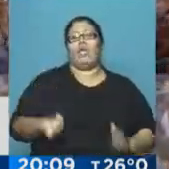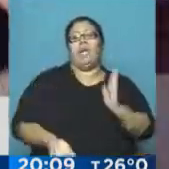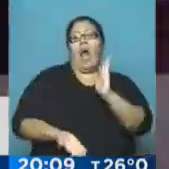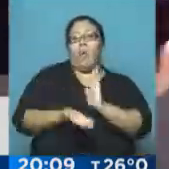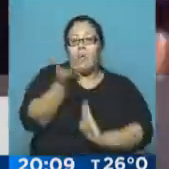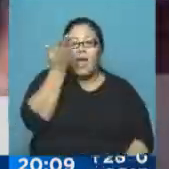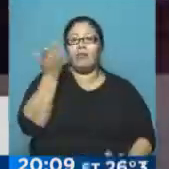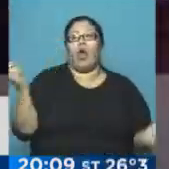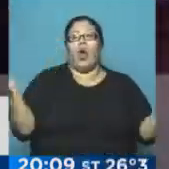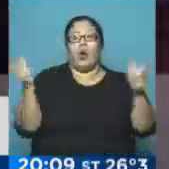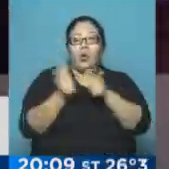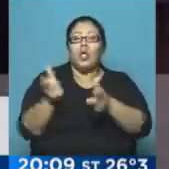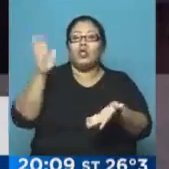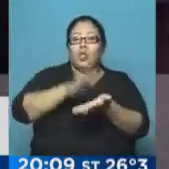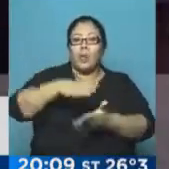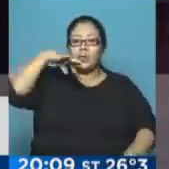más paritarias,